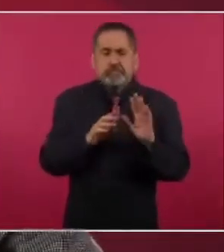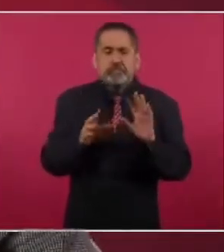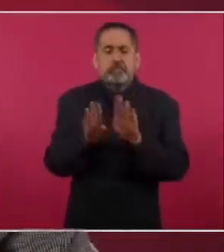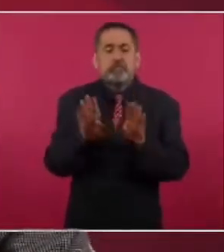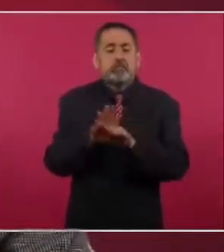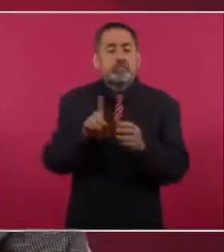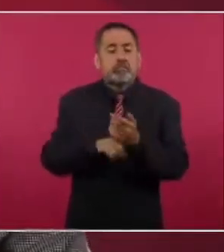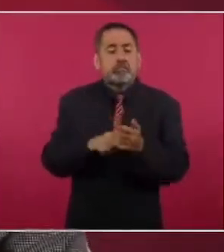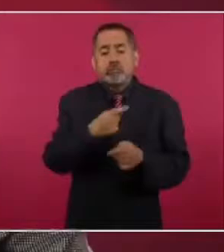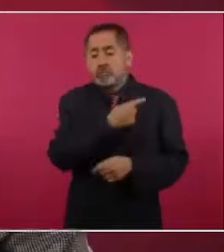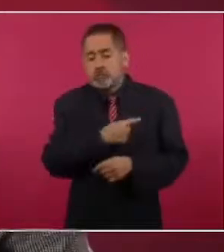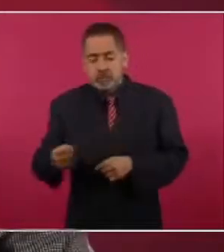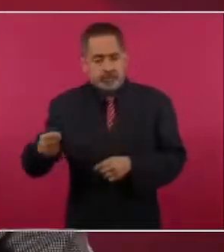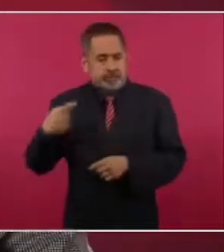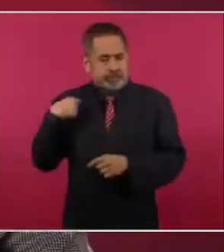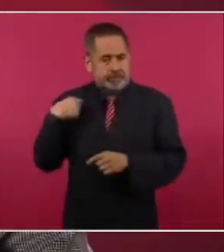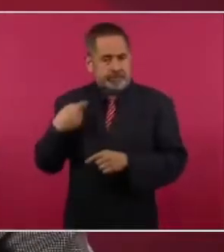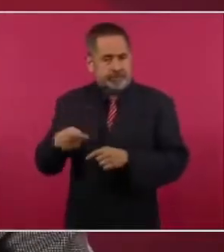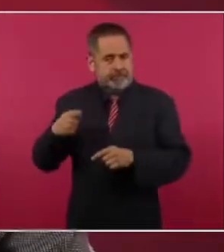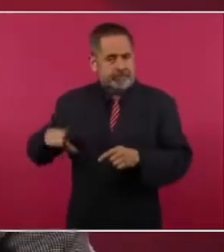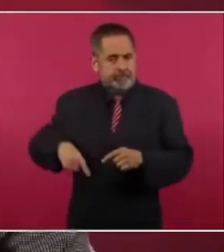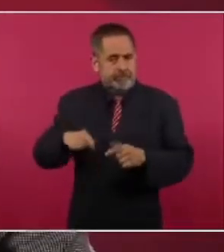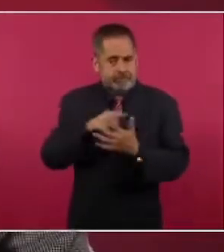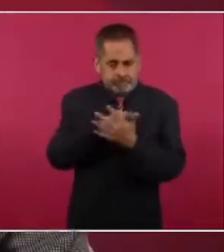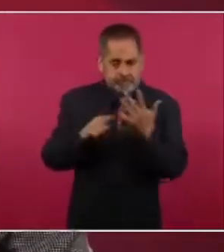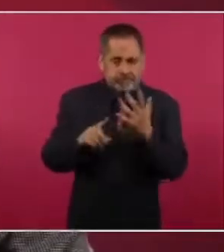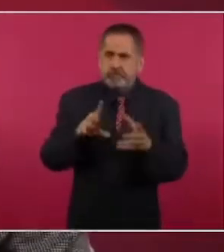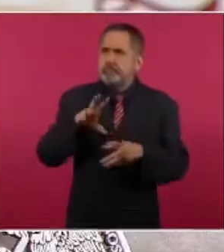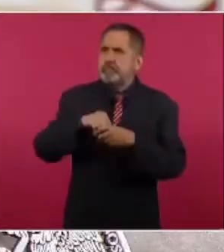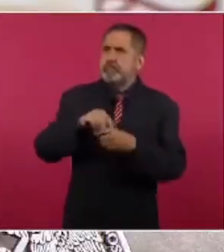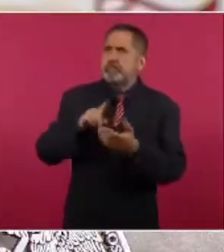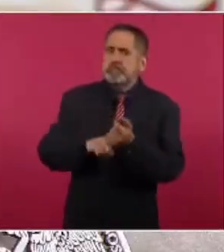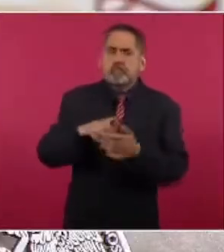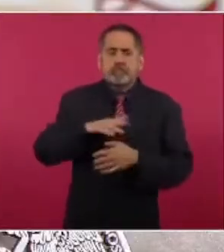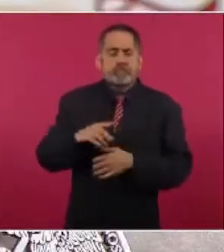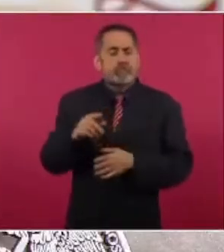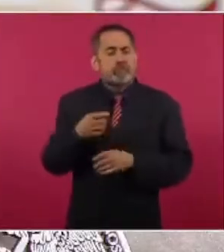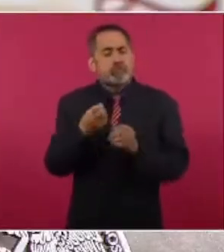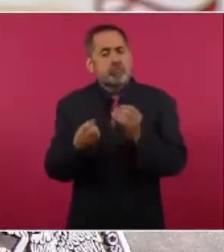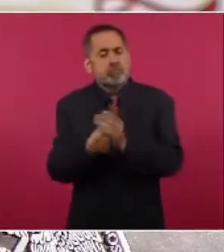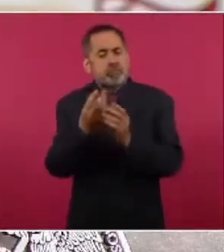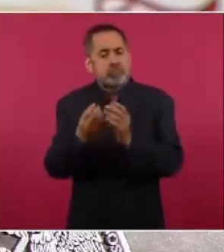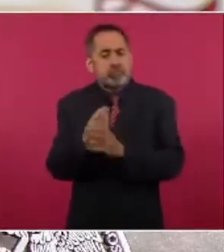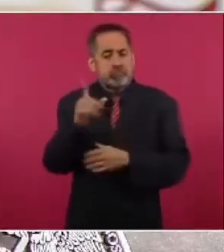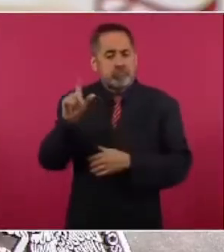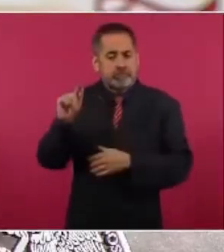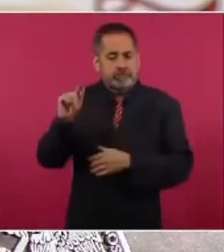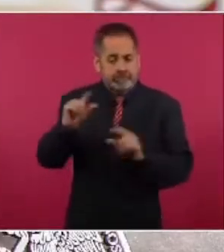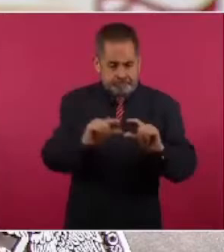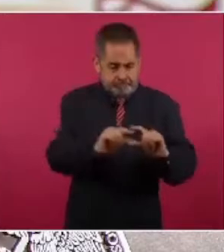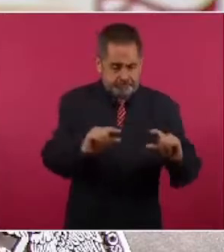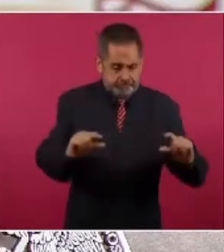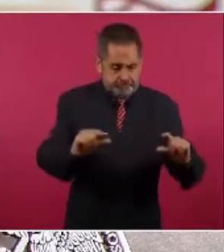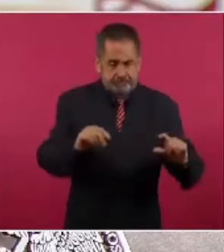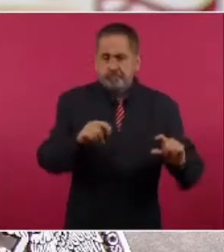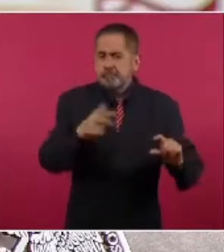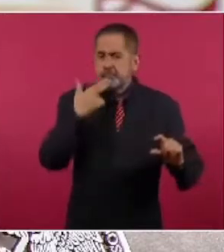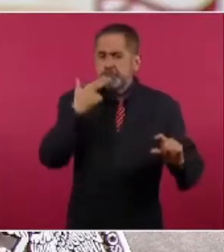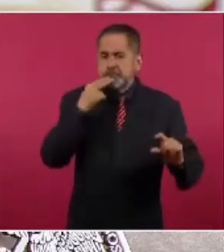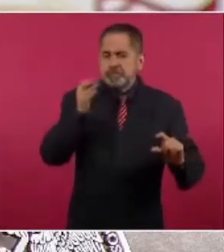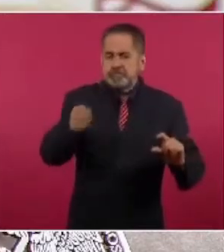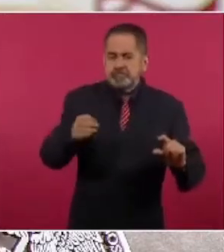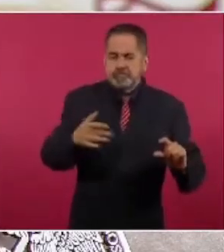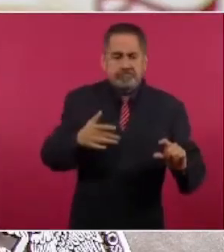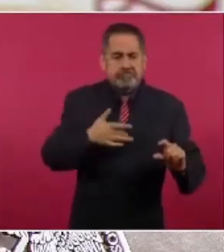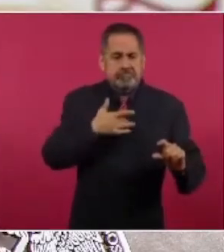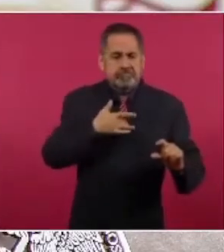lo que va a la administración se cuenta con 70 nuevos medicamentos que se aceptan por su seguridad y calidad